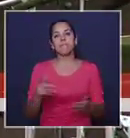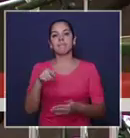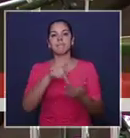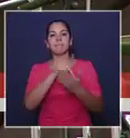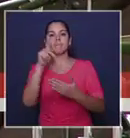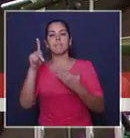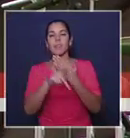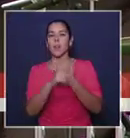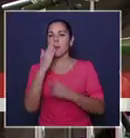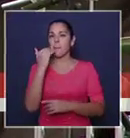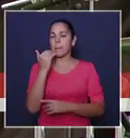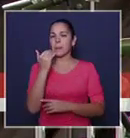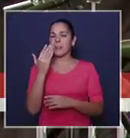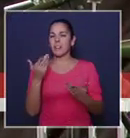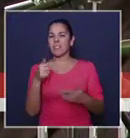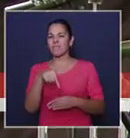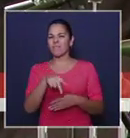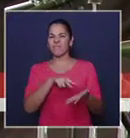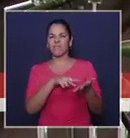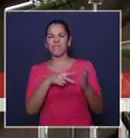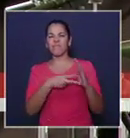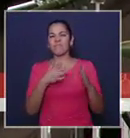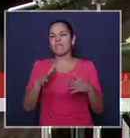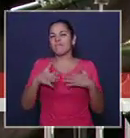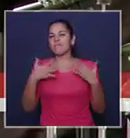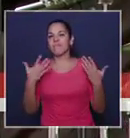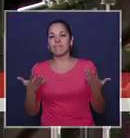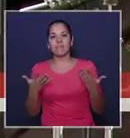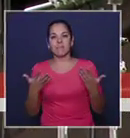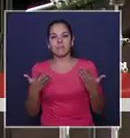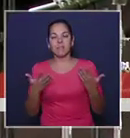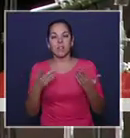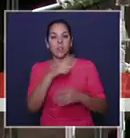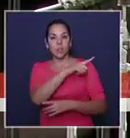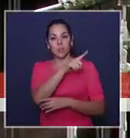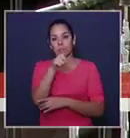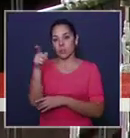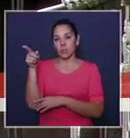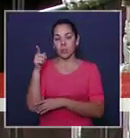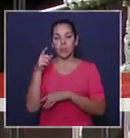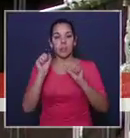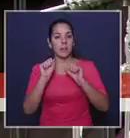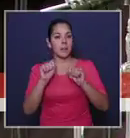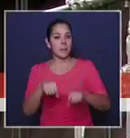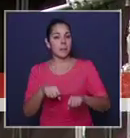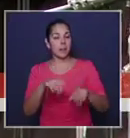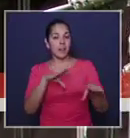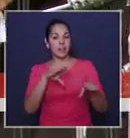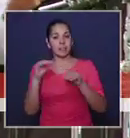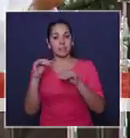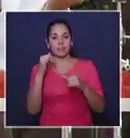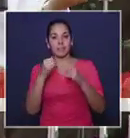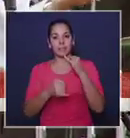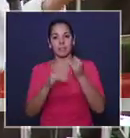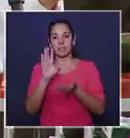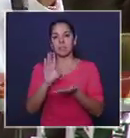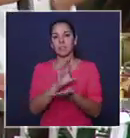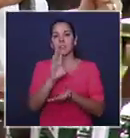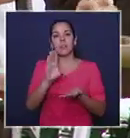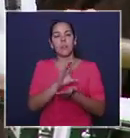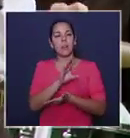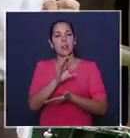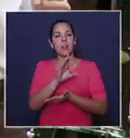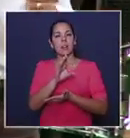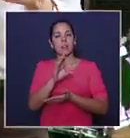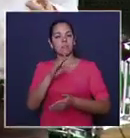Porque en el fondo se trata de que además que ustedes puedan salir de los colegios siendo